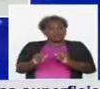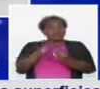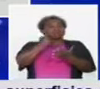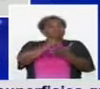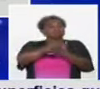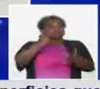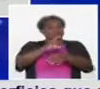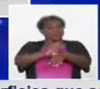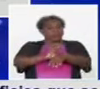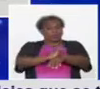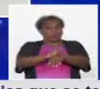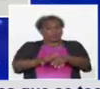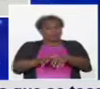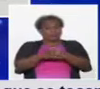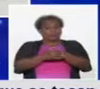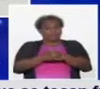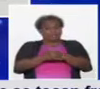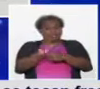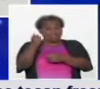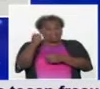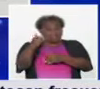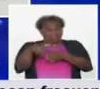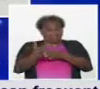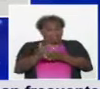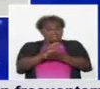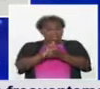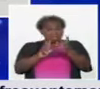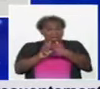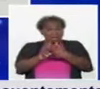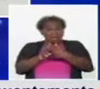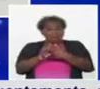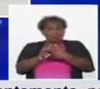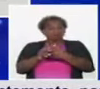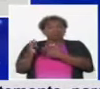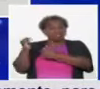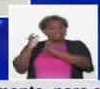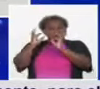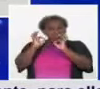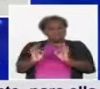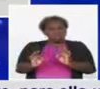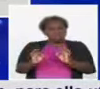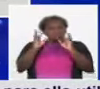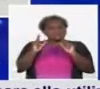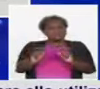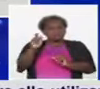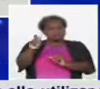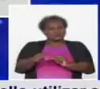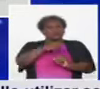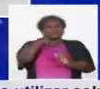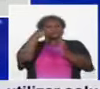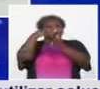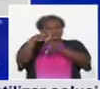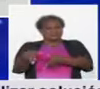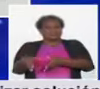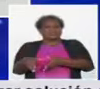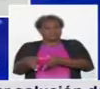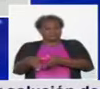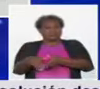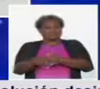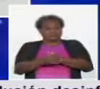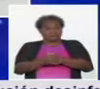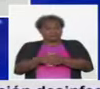Ya en los primeros 10 días de mayo tenemos la misma cifra de las personas que han fallecido que las que